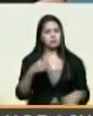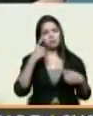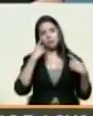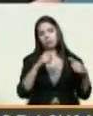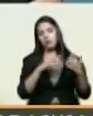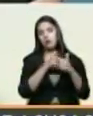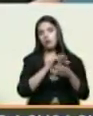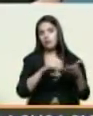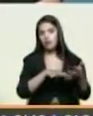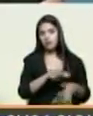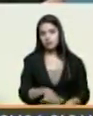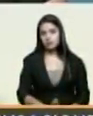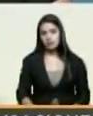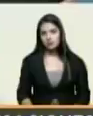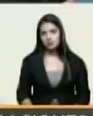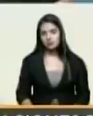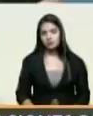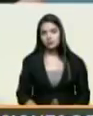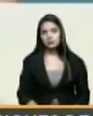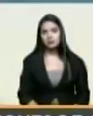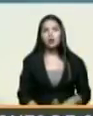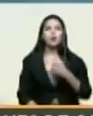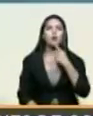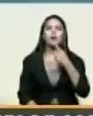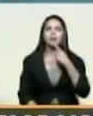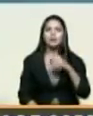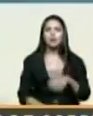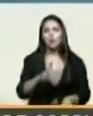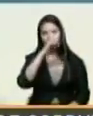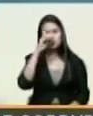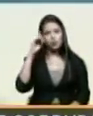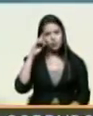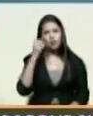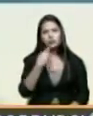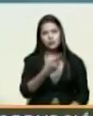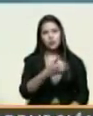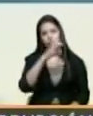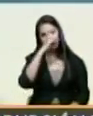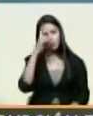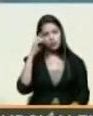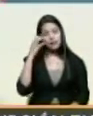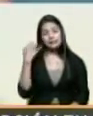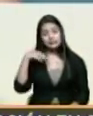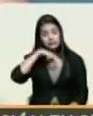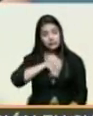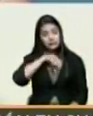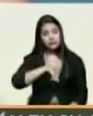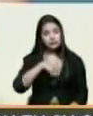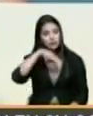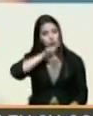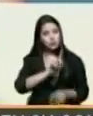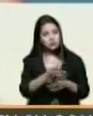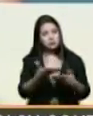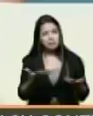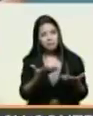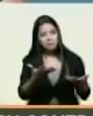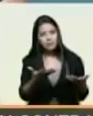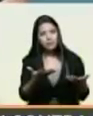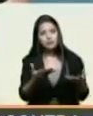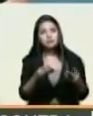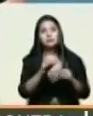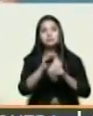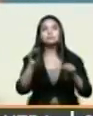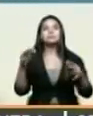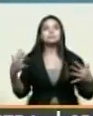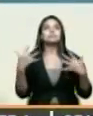violencia. Por lo que dijo Diosdado, y Diosdado en el fondo lo que estaba era haciendo